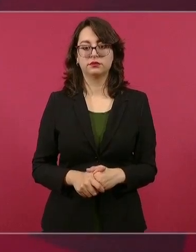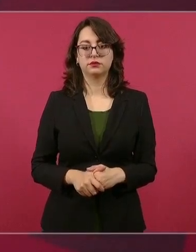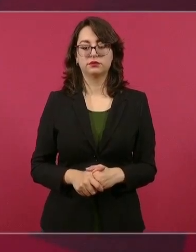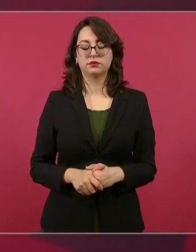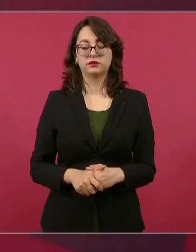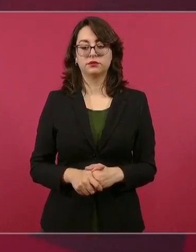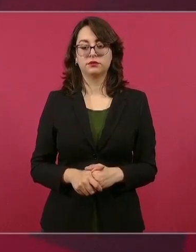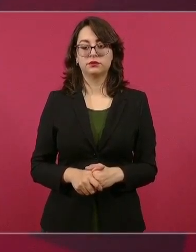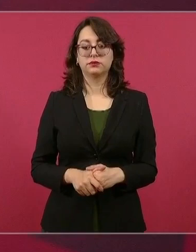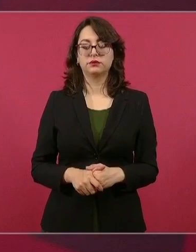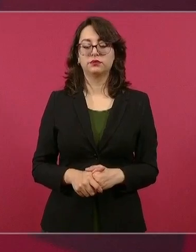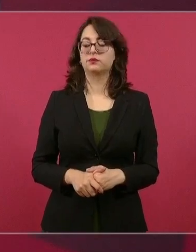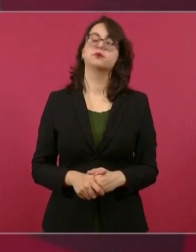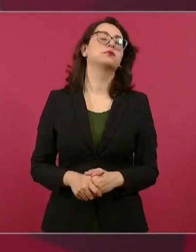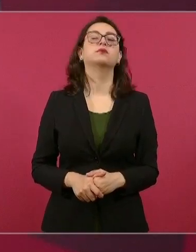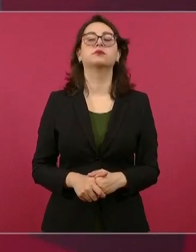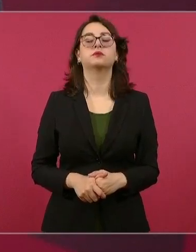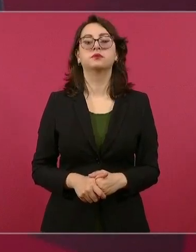también